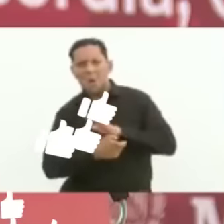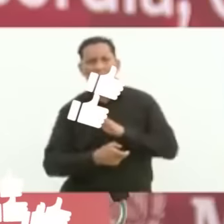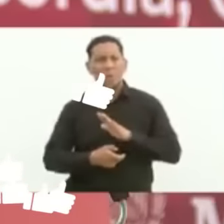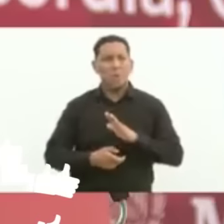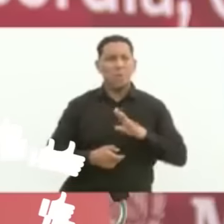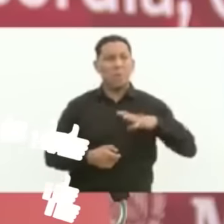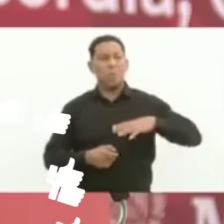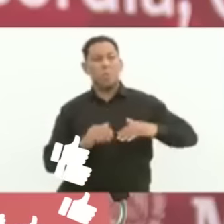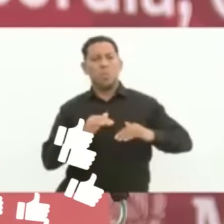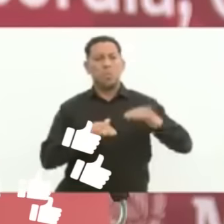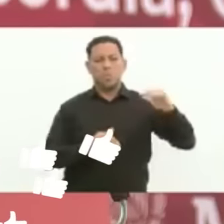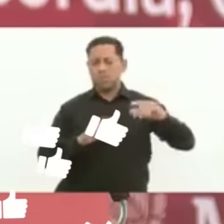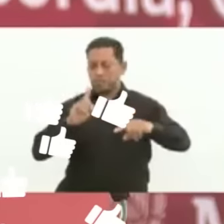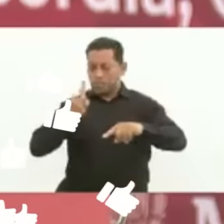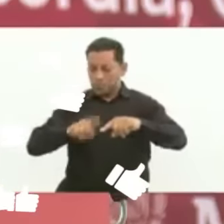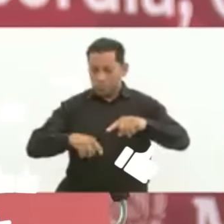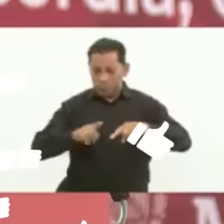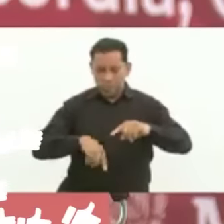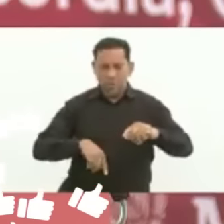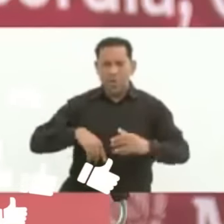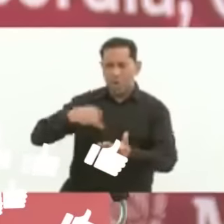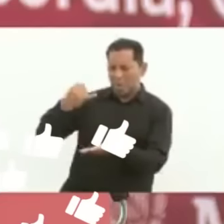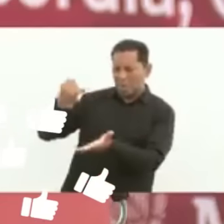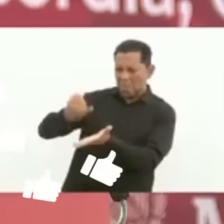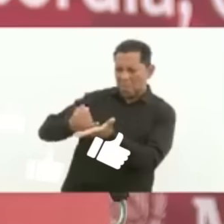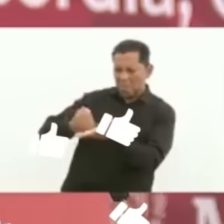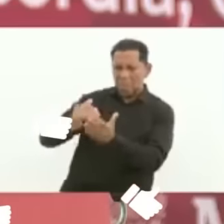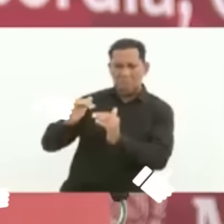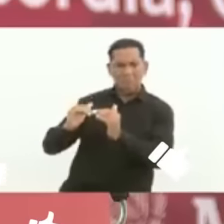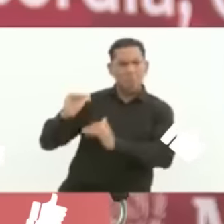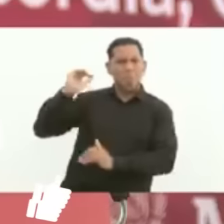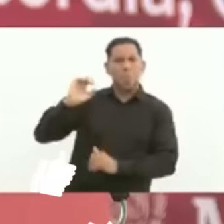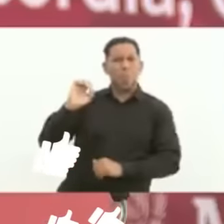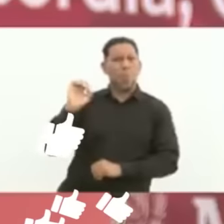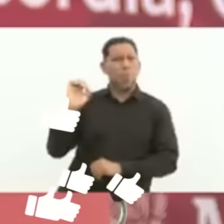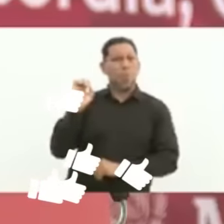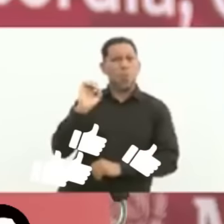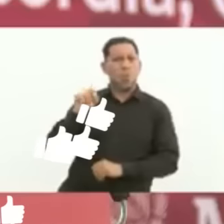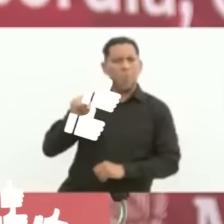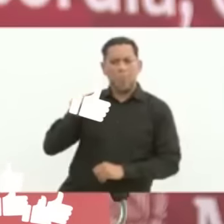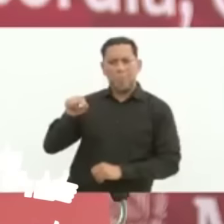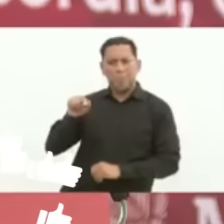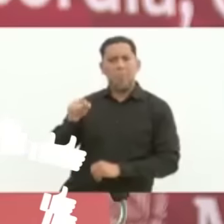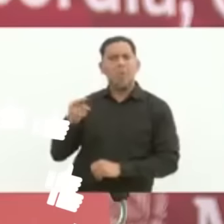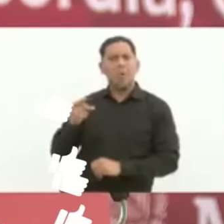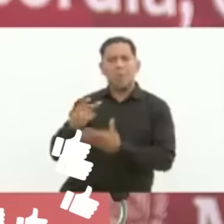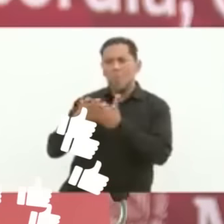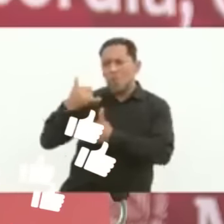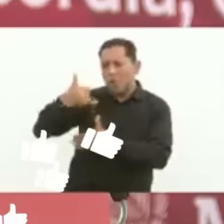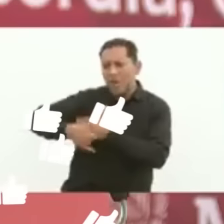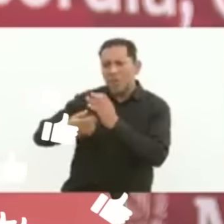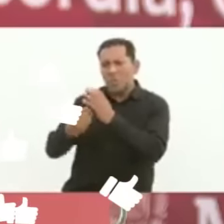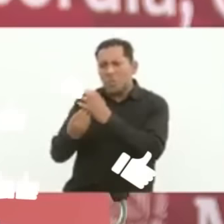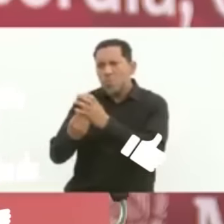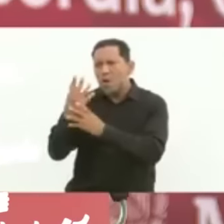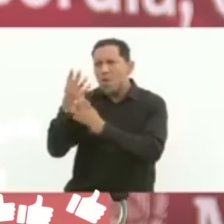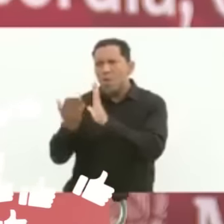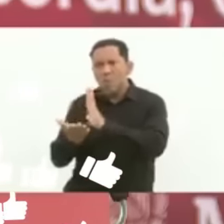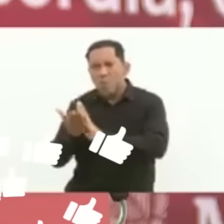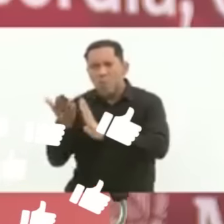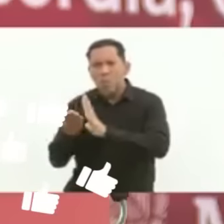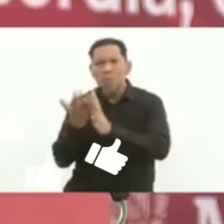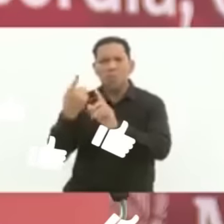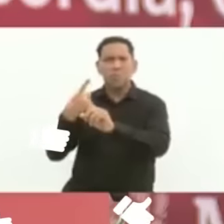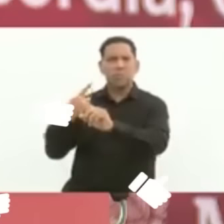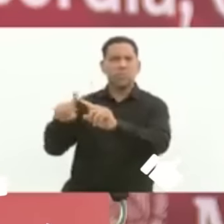impuestos sin aumentar la deuda Ha logrado construir enorme cantidad de obras públicas